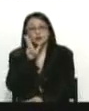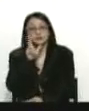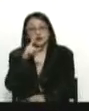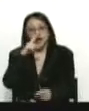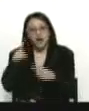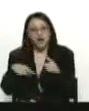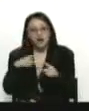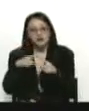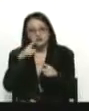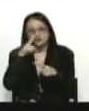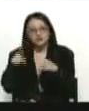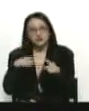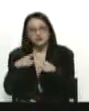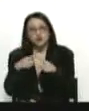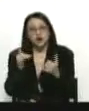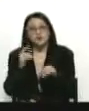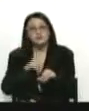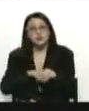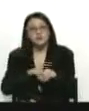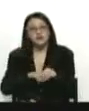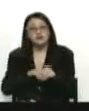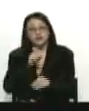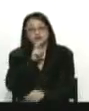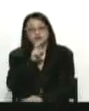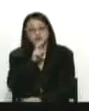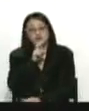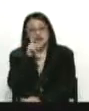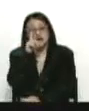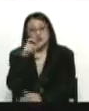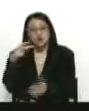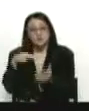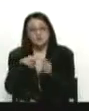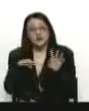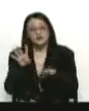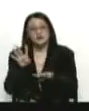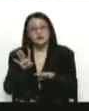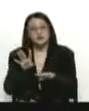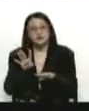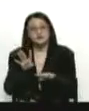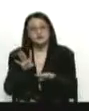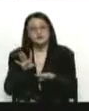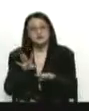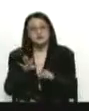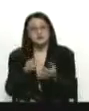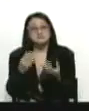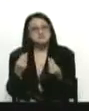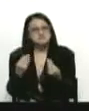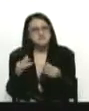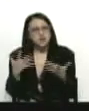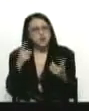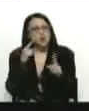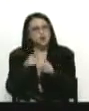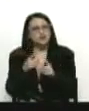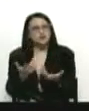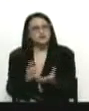tras año. Hay momentos picos, año 2014, pico, boom. ¿Para qué? ¿Cuál es el